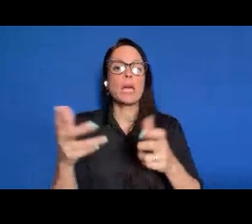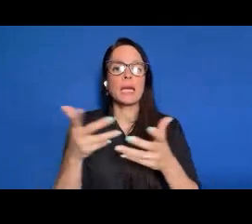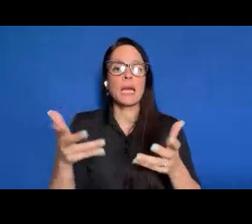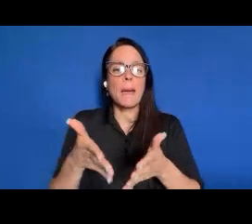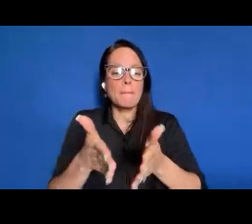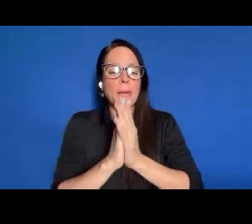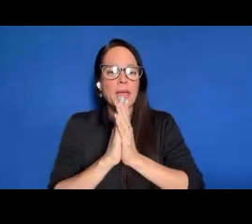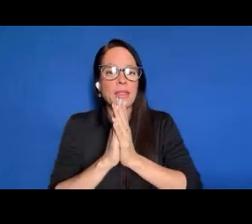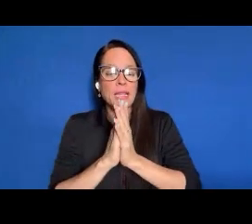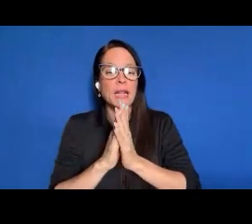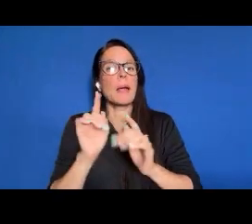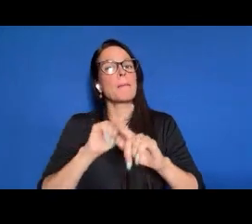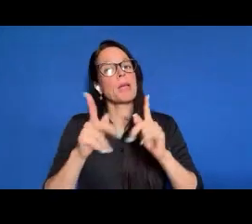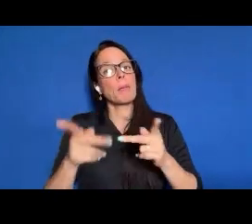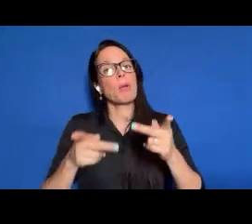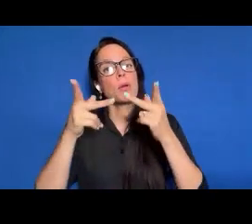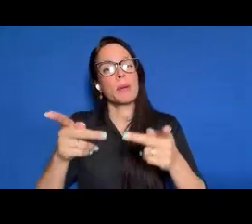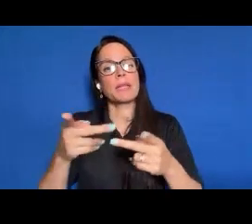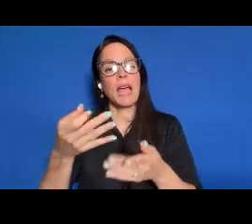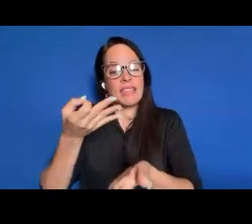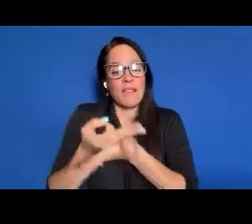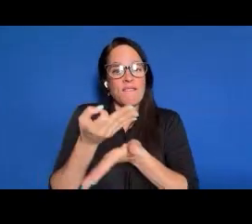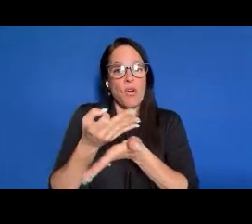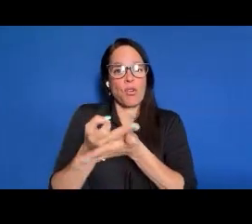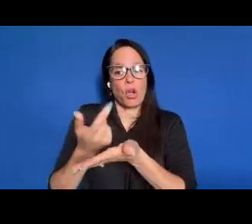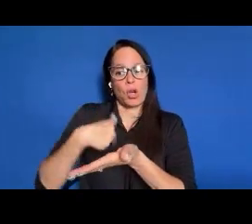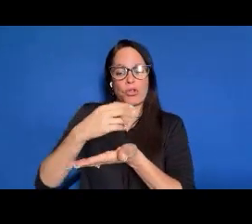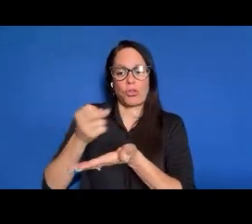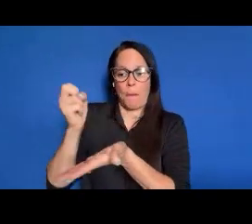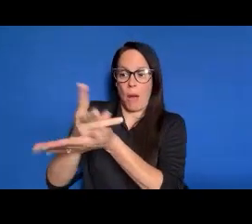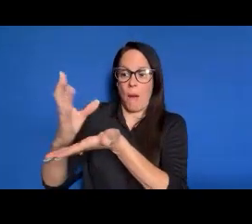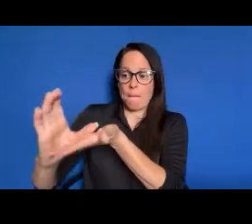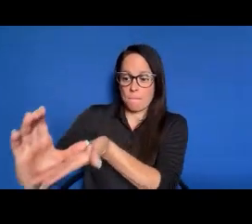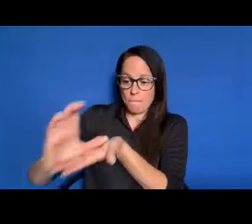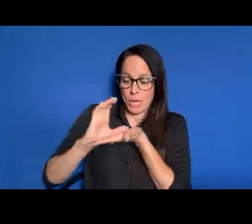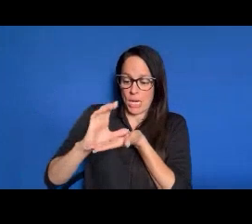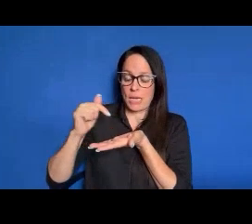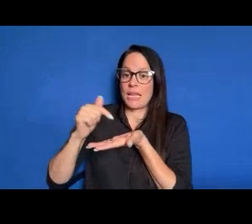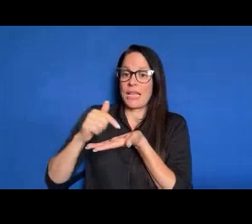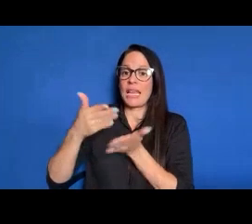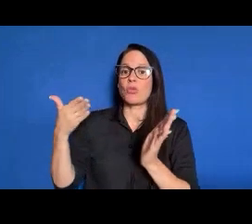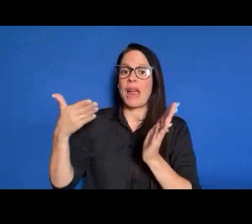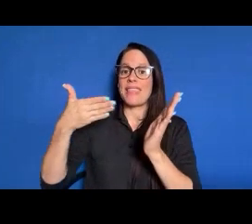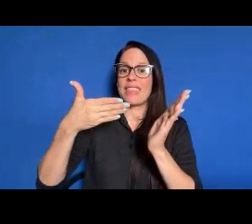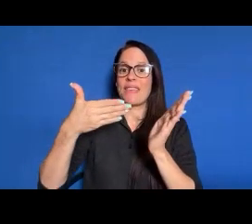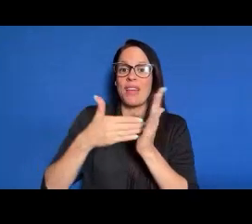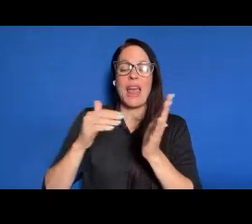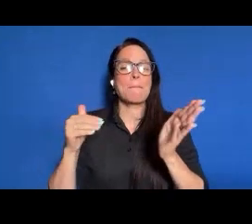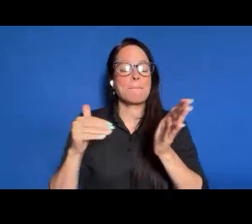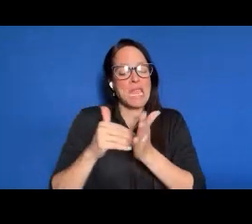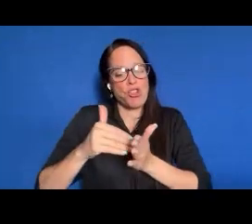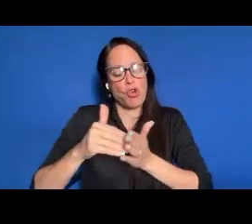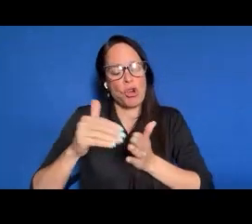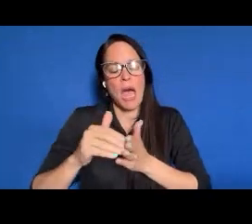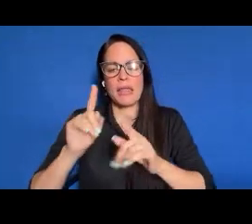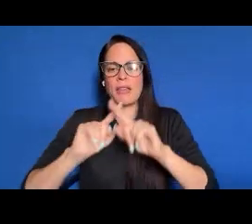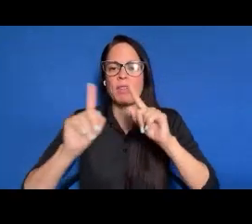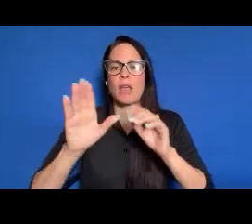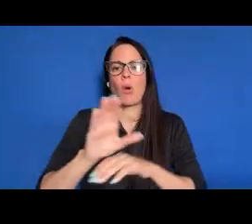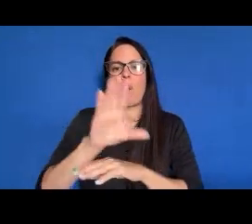estos fondos que estábamos recibiendo de estas demandas multidistritales a estas compañías productoras, dispensadoras